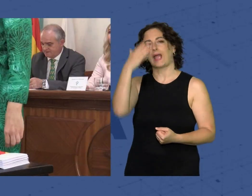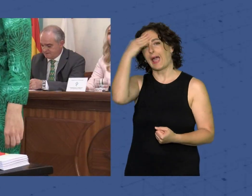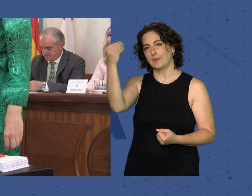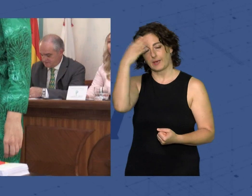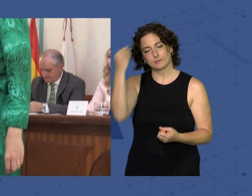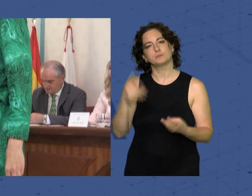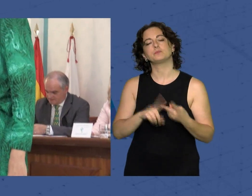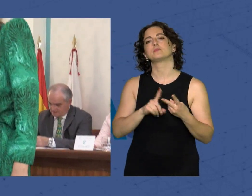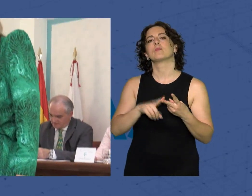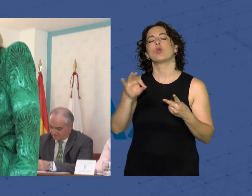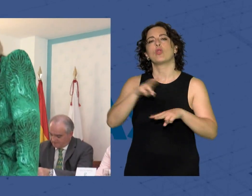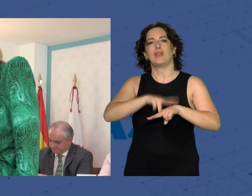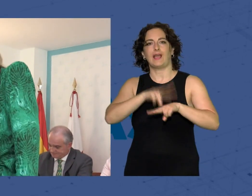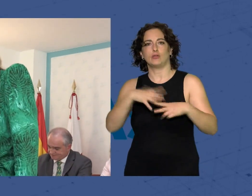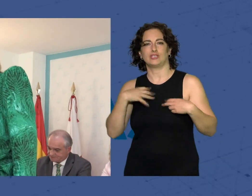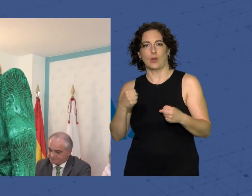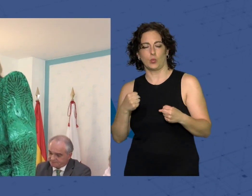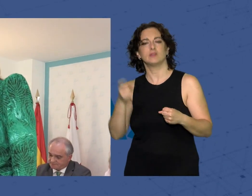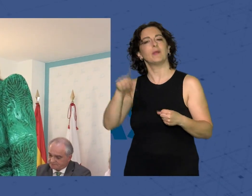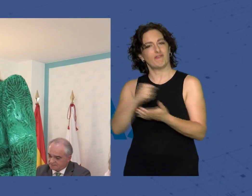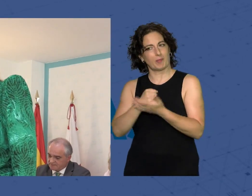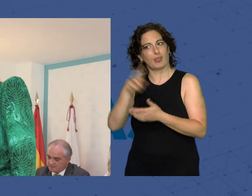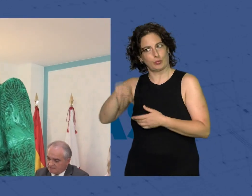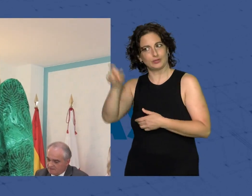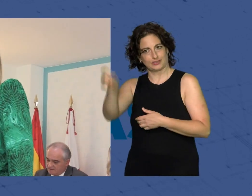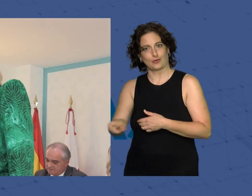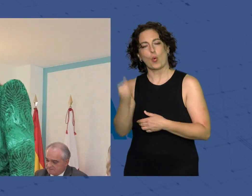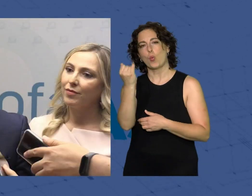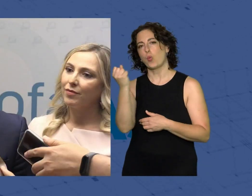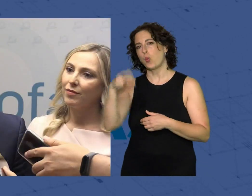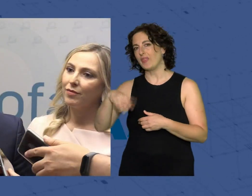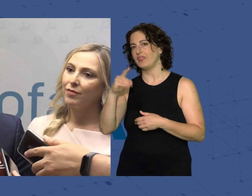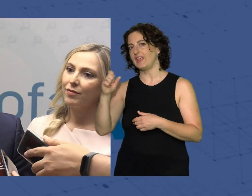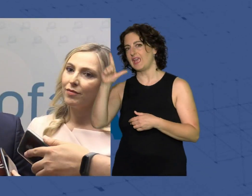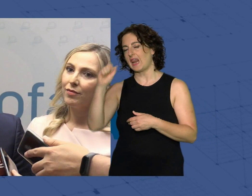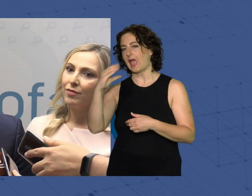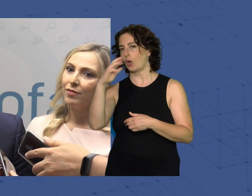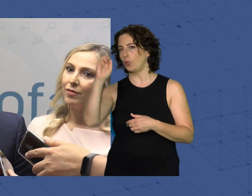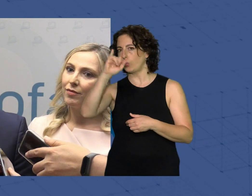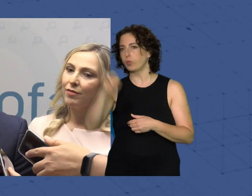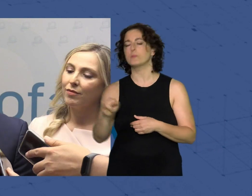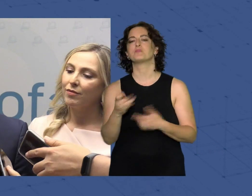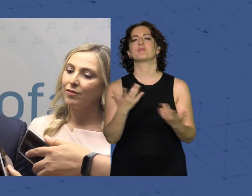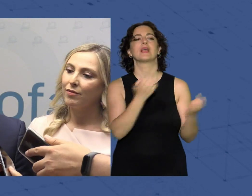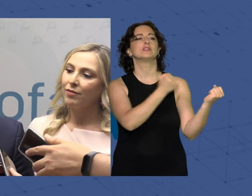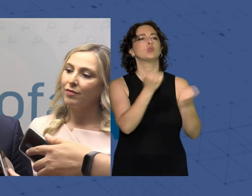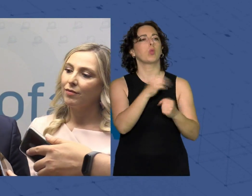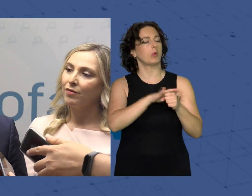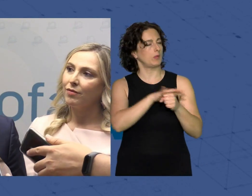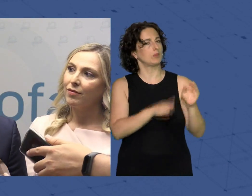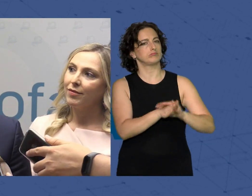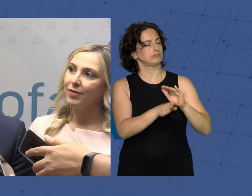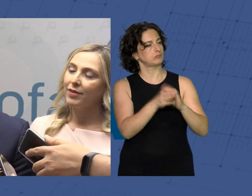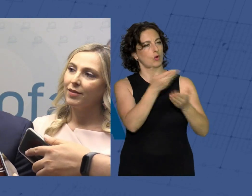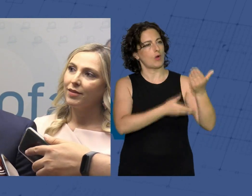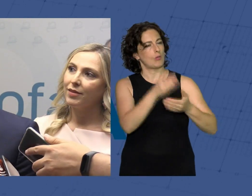García o el delegado de salud y también farmacéutico Juan de la Cruz y decirle que la institución provincial va a seguir colaborando con ellos